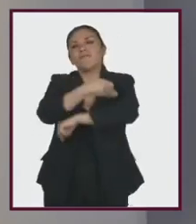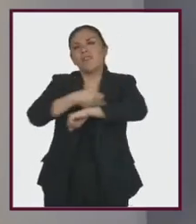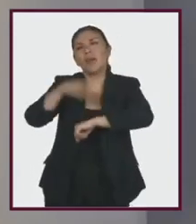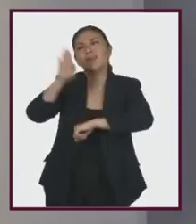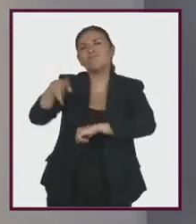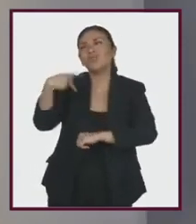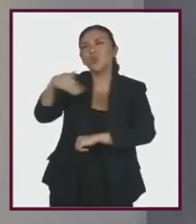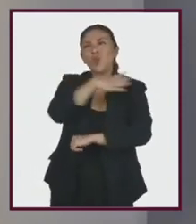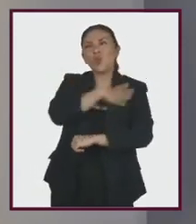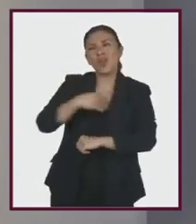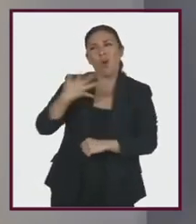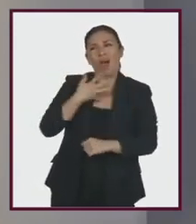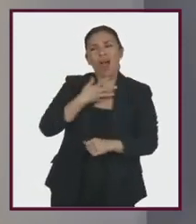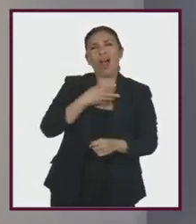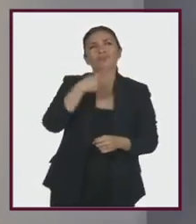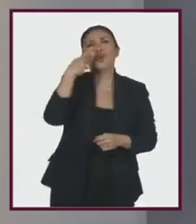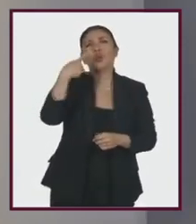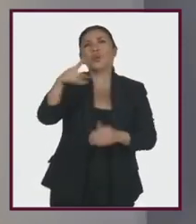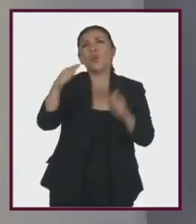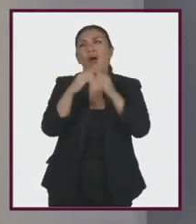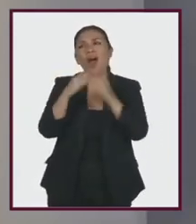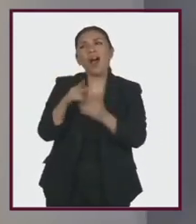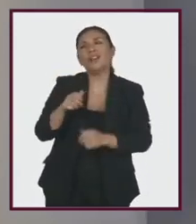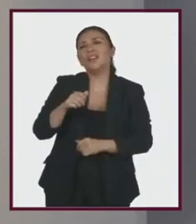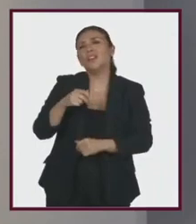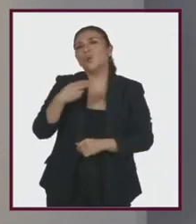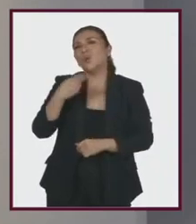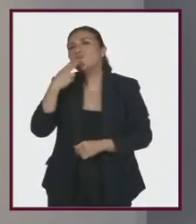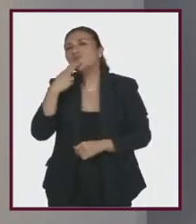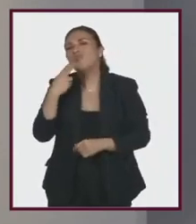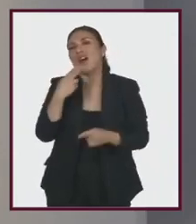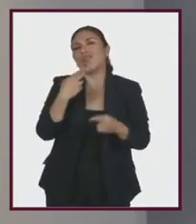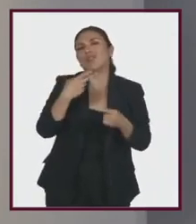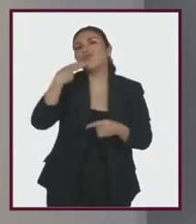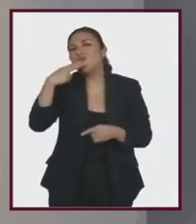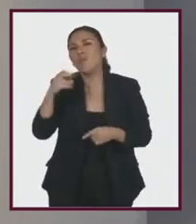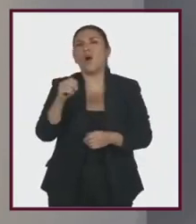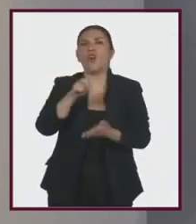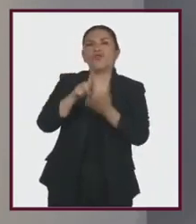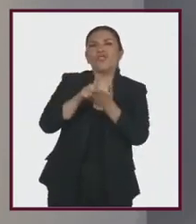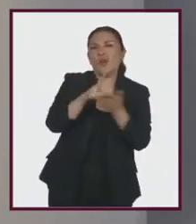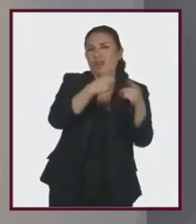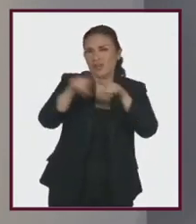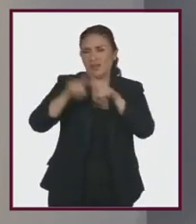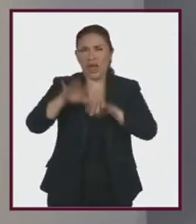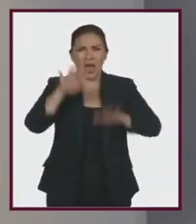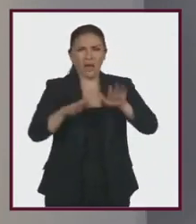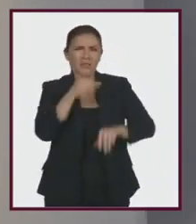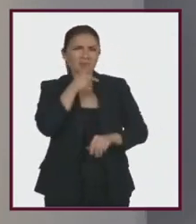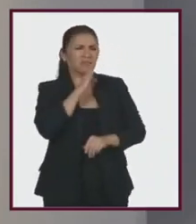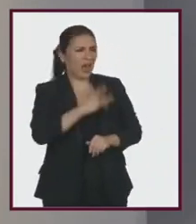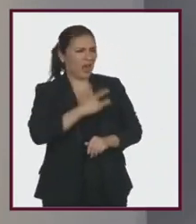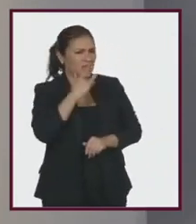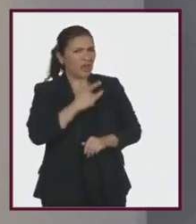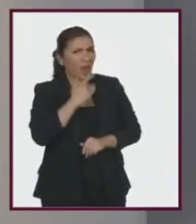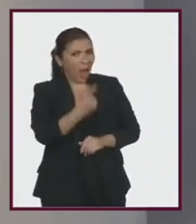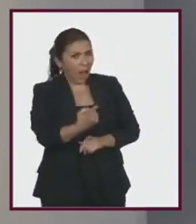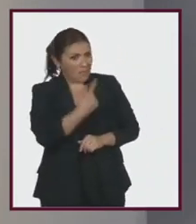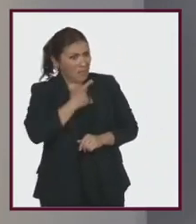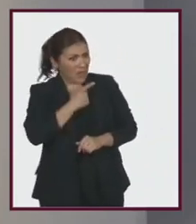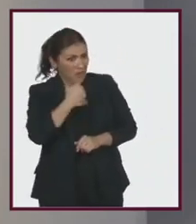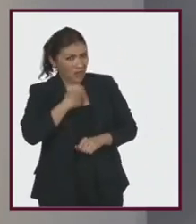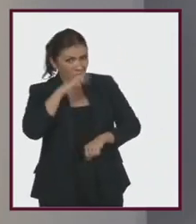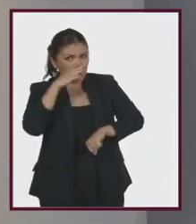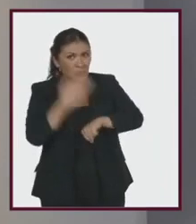está consumiendo en la casa, ¿no? Y entonces algunas veces los padres lo notan y lo sienten como que se les está señalando y se les